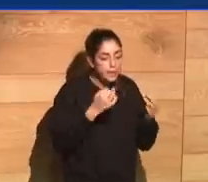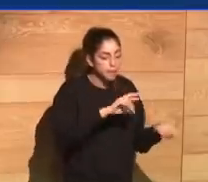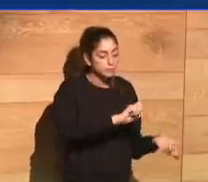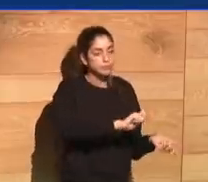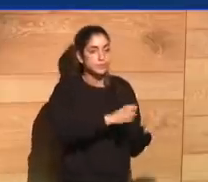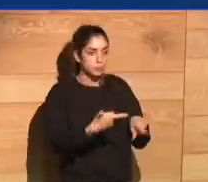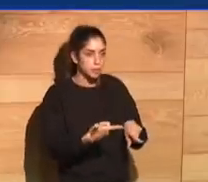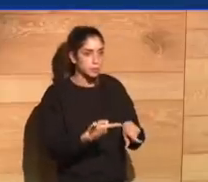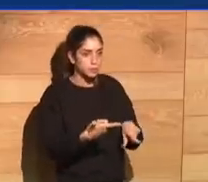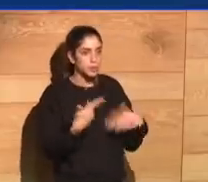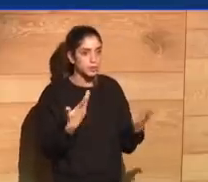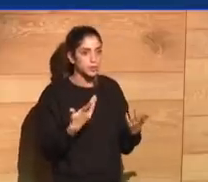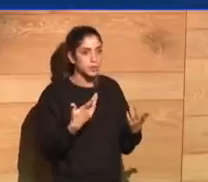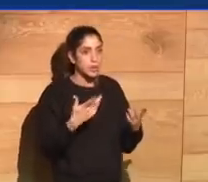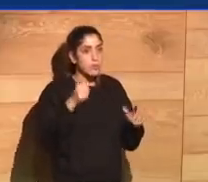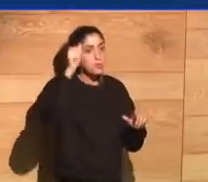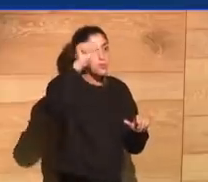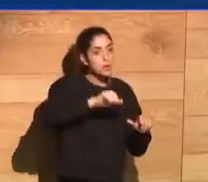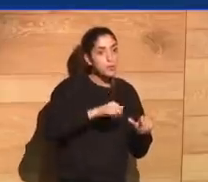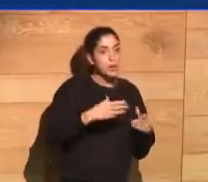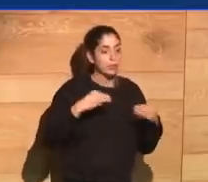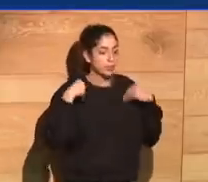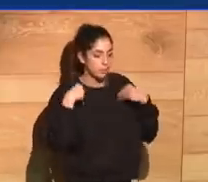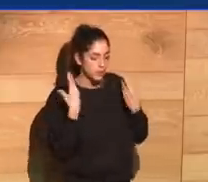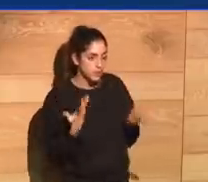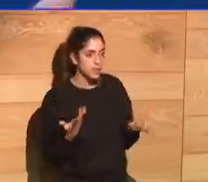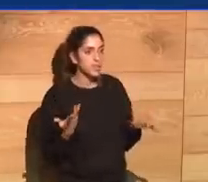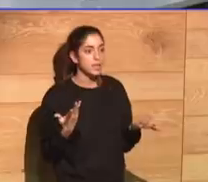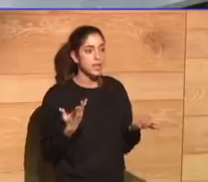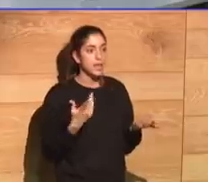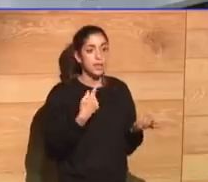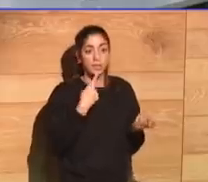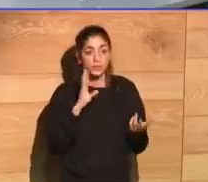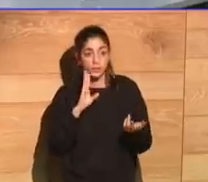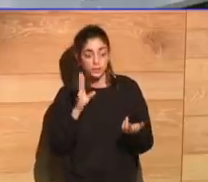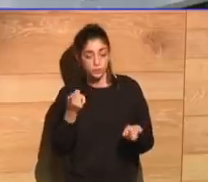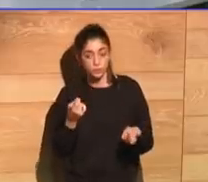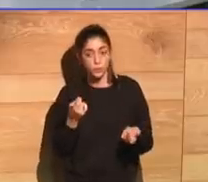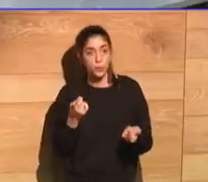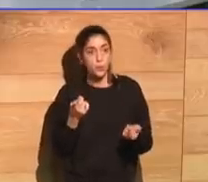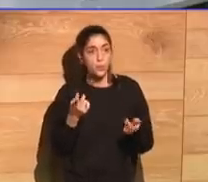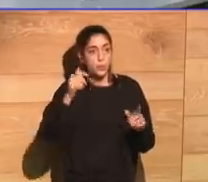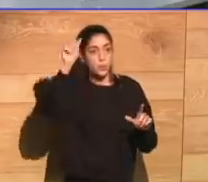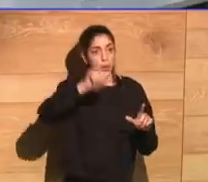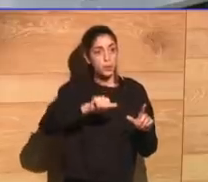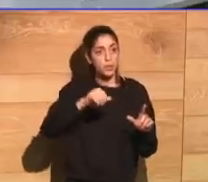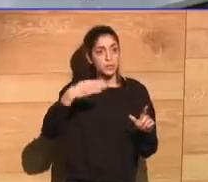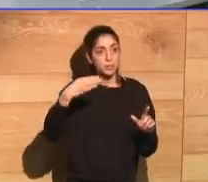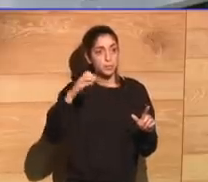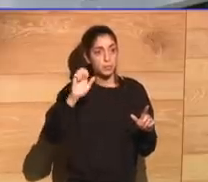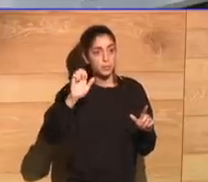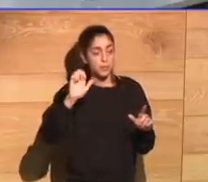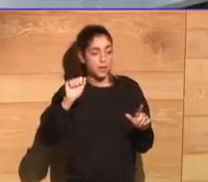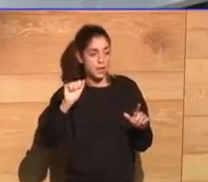lo que quiere es hacer una película divertida, tiene claro, bromitas, tiene como hecho. Lo que tú decías antes, Rodrigo, como las películas de los Beatles, que son divertidas,